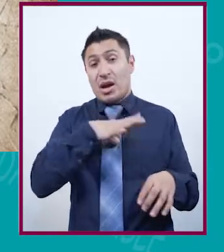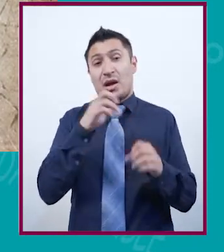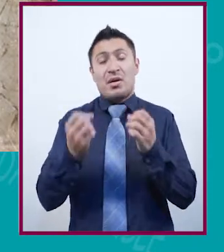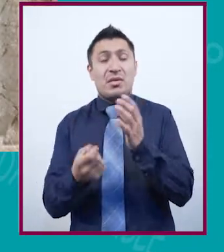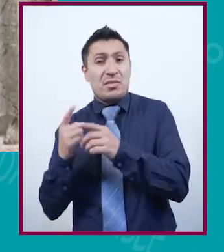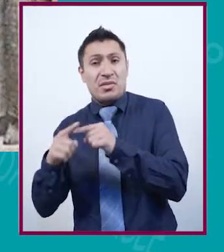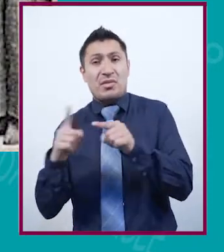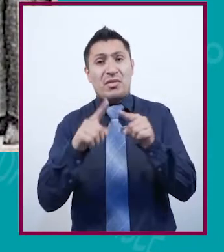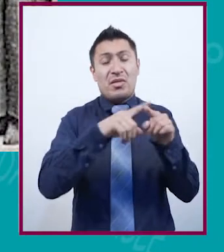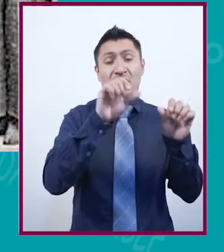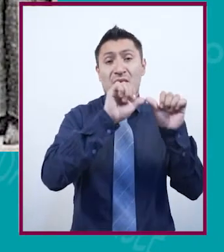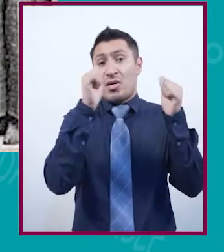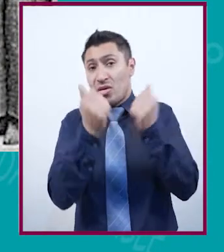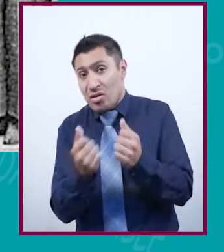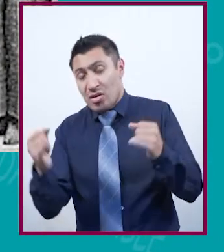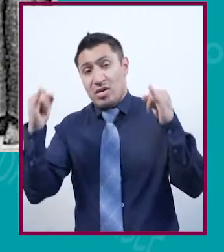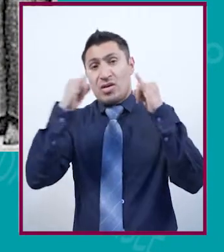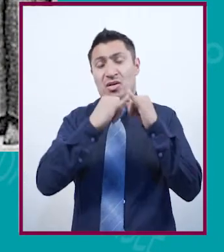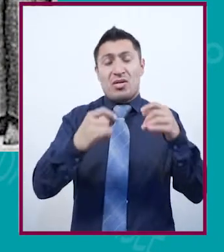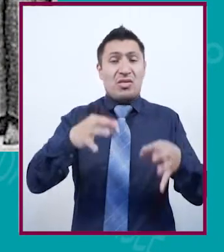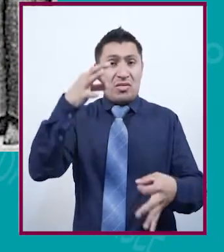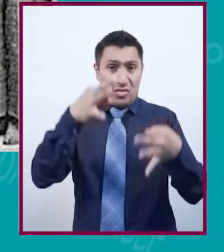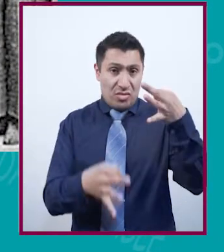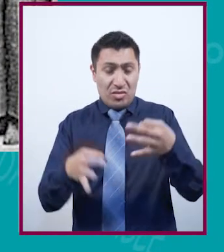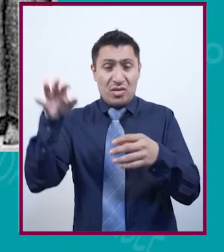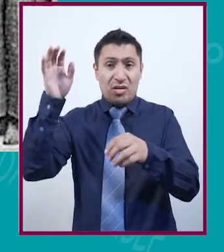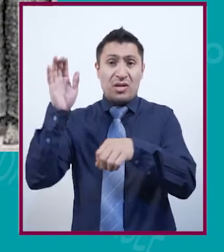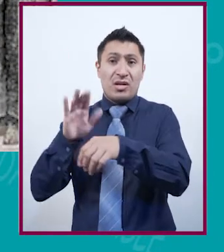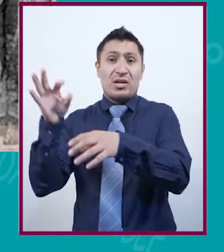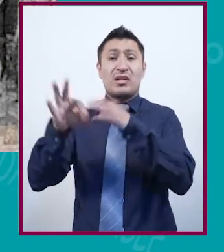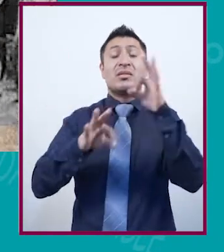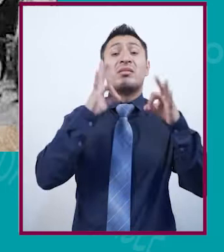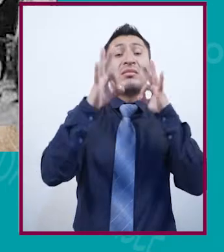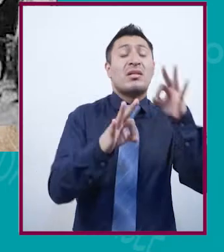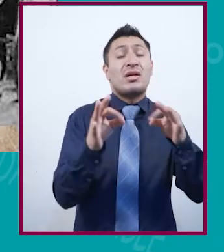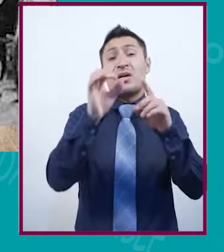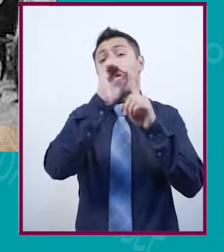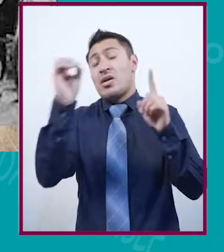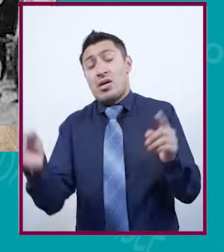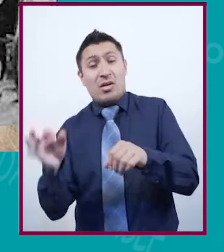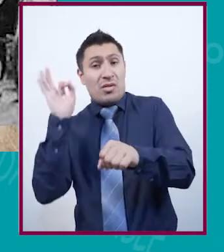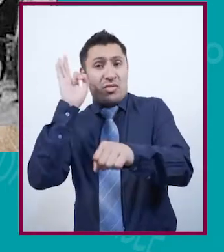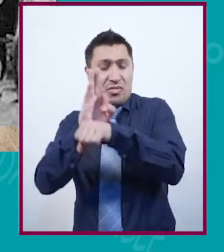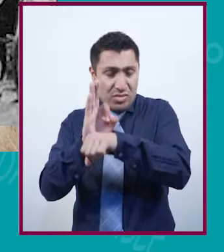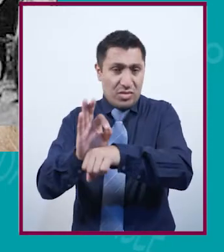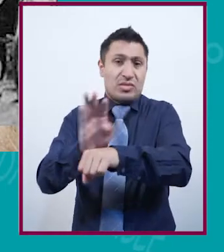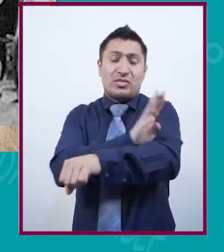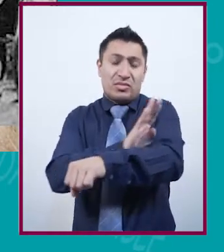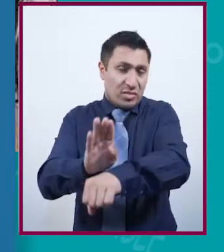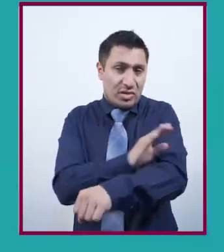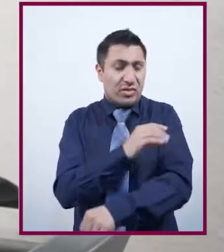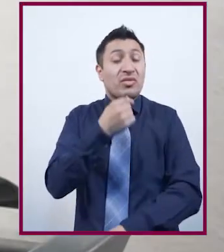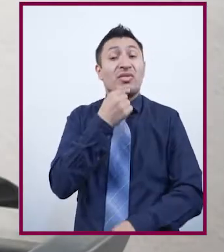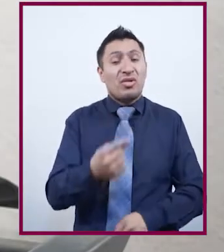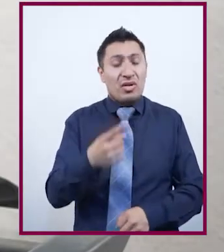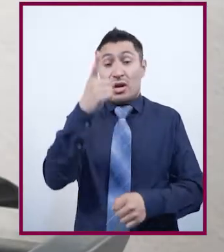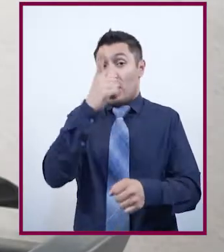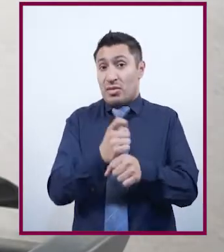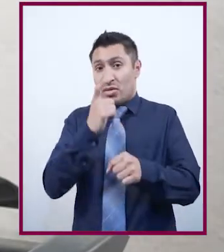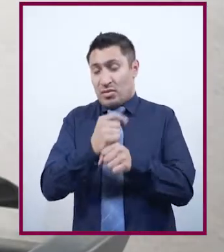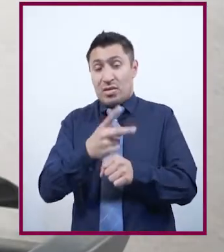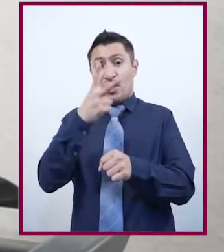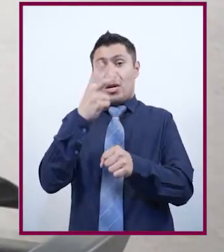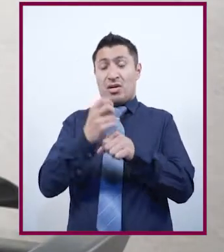diversas asociaciones, instituciones, tribunales, campañas y órganos en favor de la protección infantil. Entre ellos,